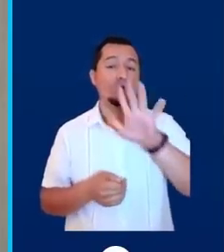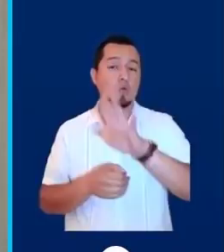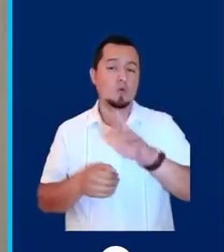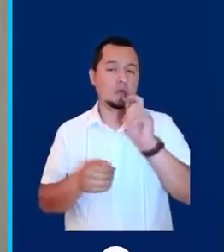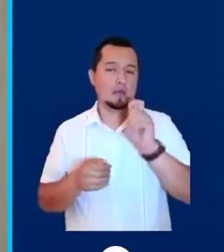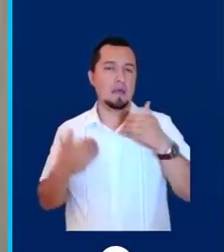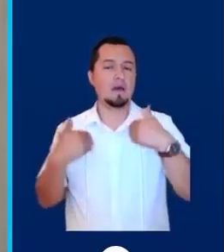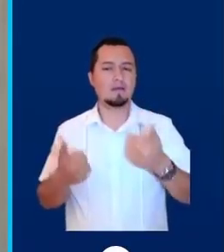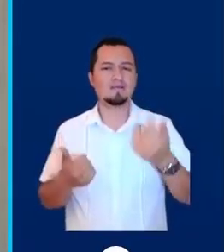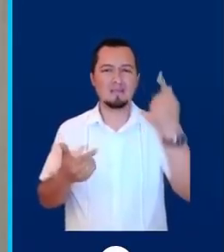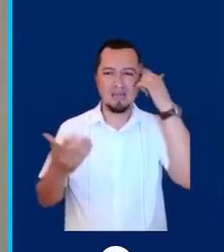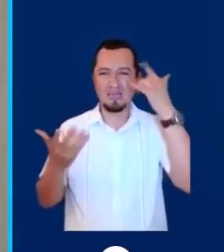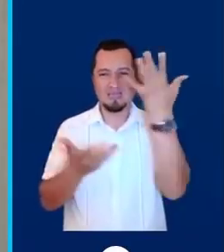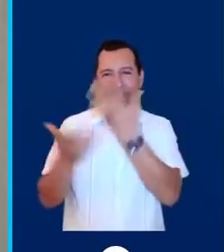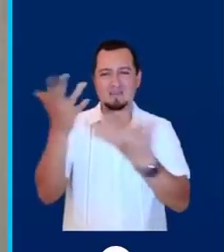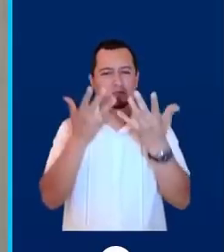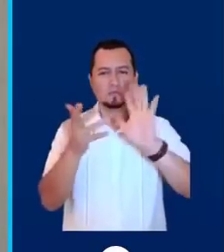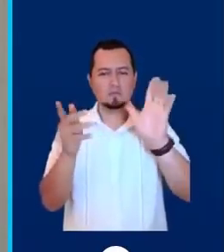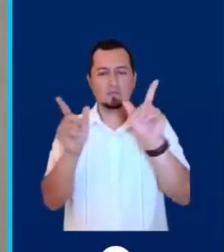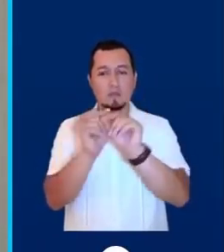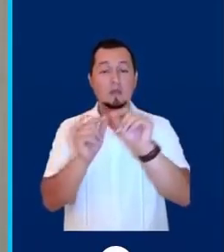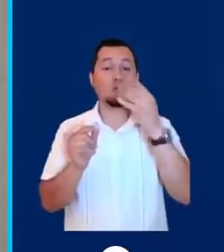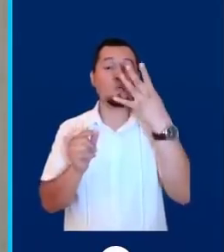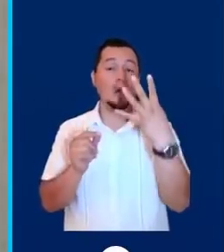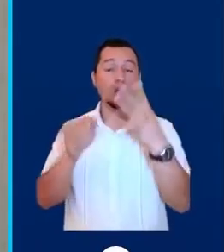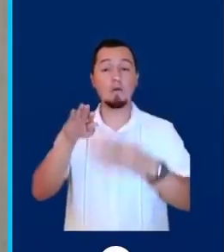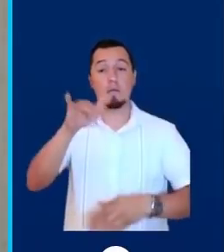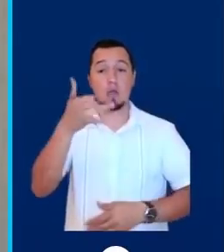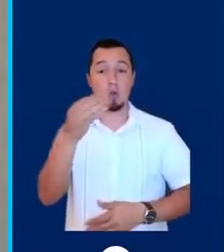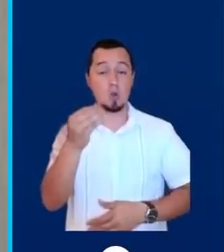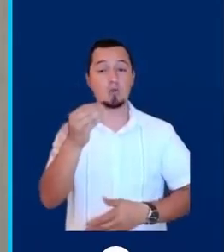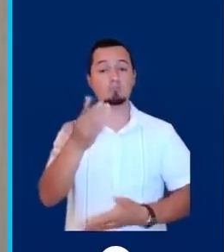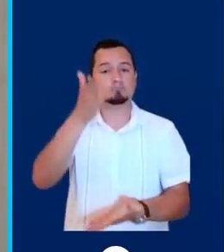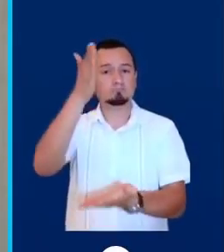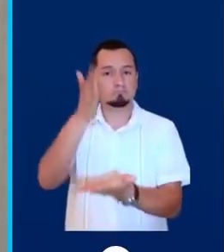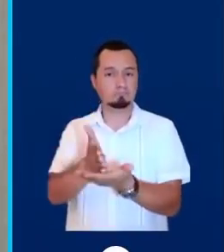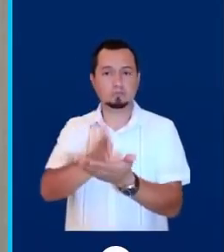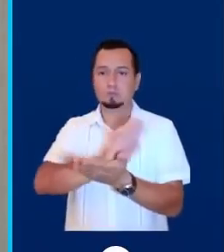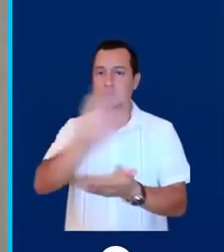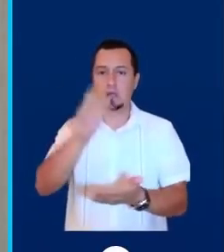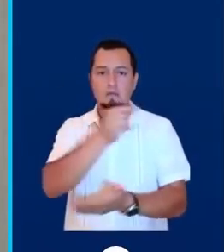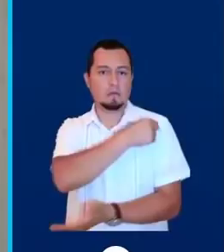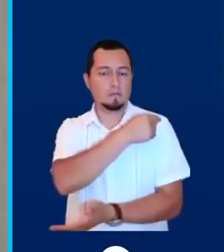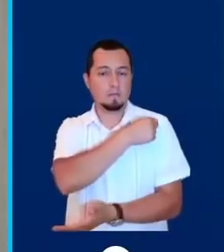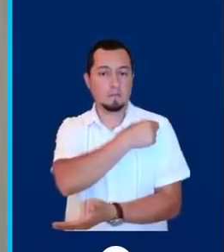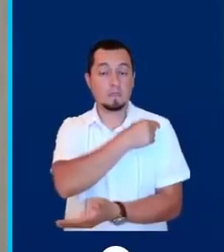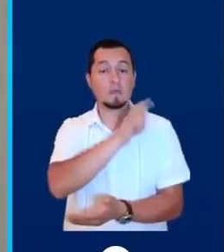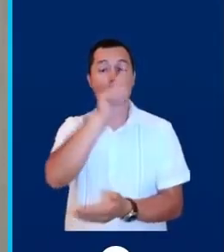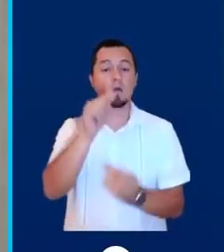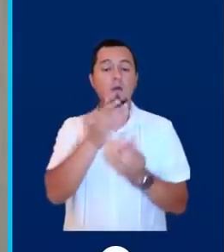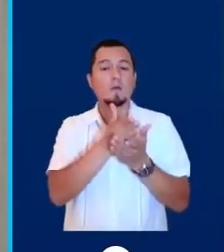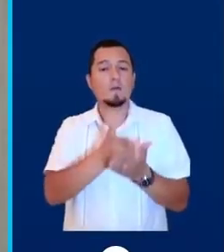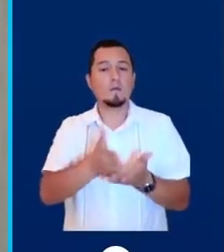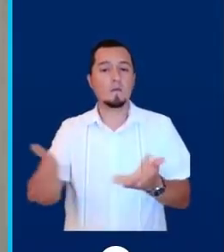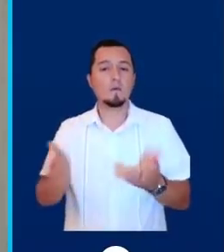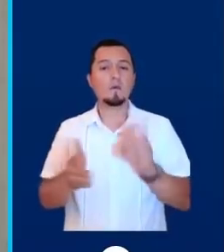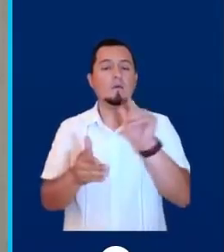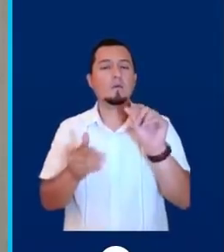partir de esta premisa de que el día 4 de mayo terminaremos la vacunación y dejando un espacio de